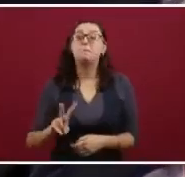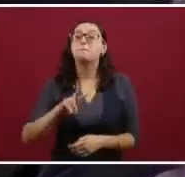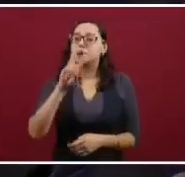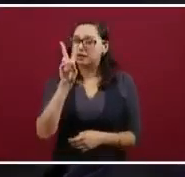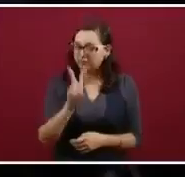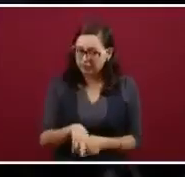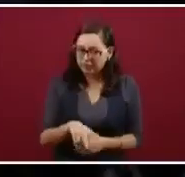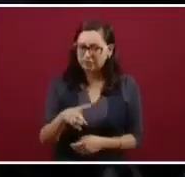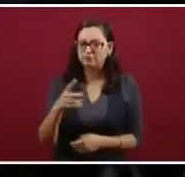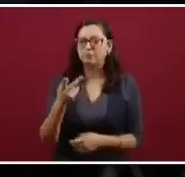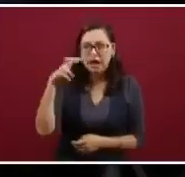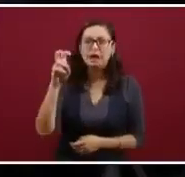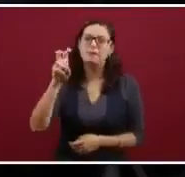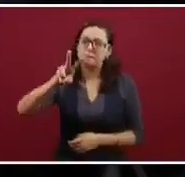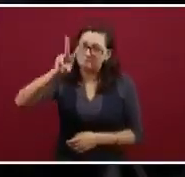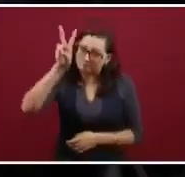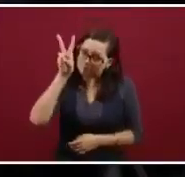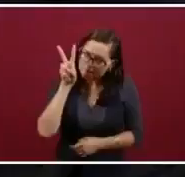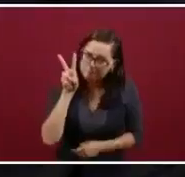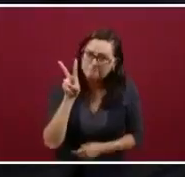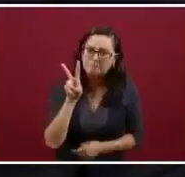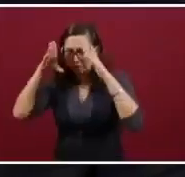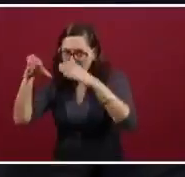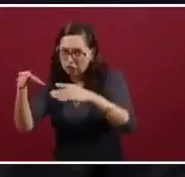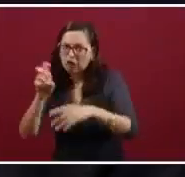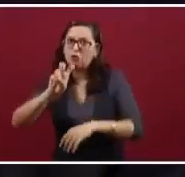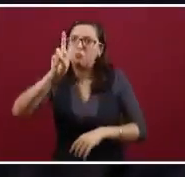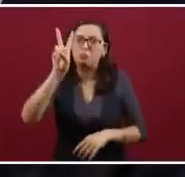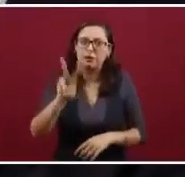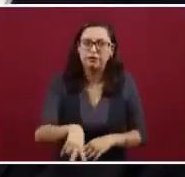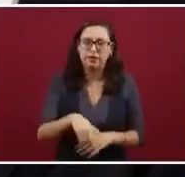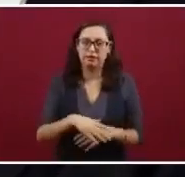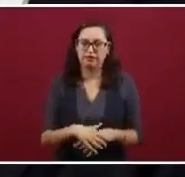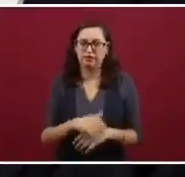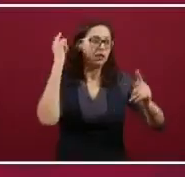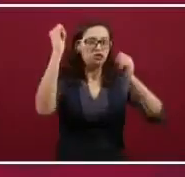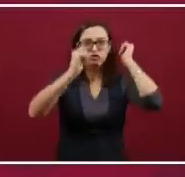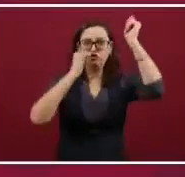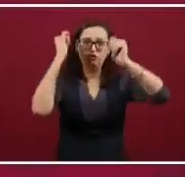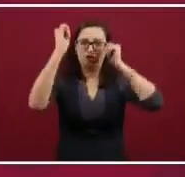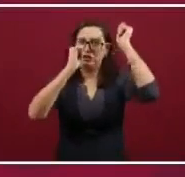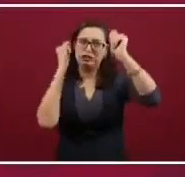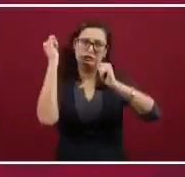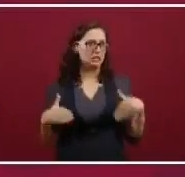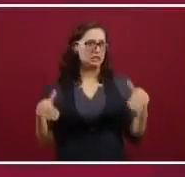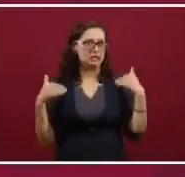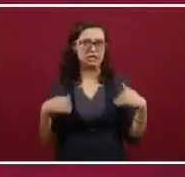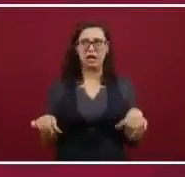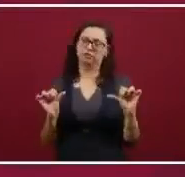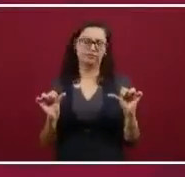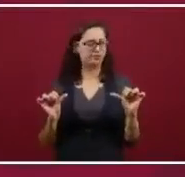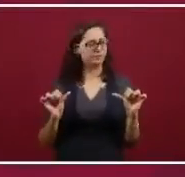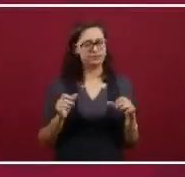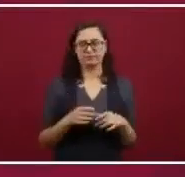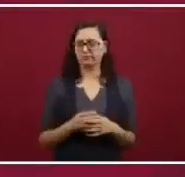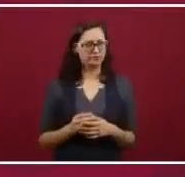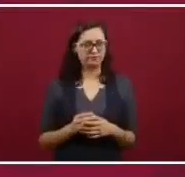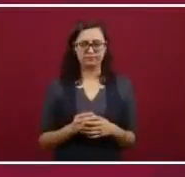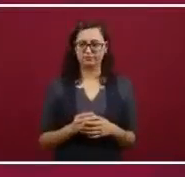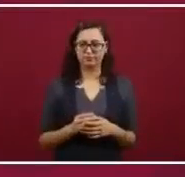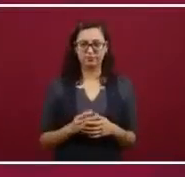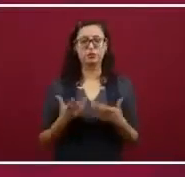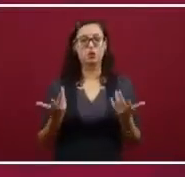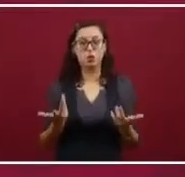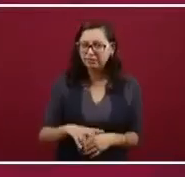indispensable, que no vayan a hacer turismo político, que no vayan a pasear a costillas del erario, que sea lo que